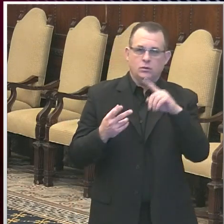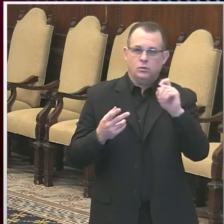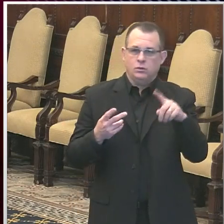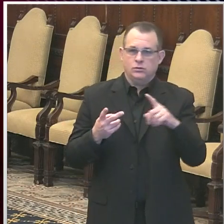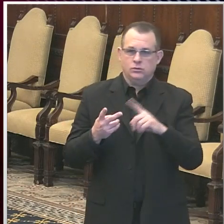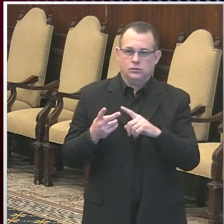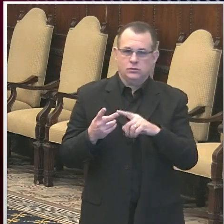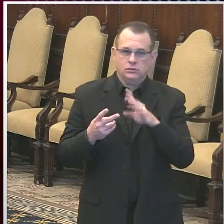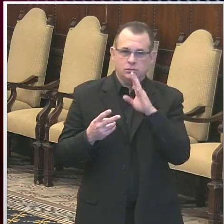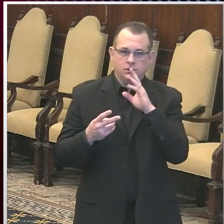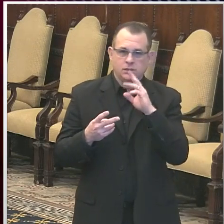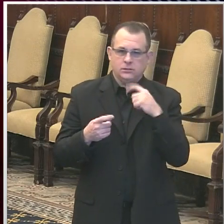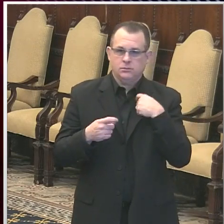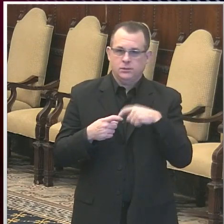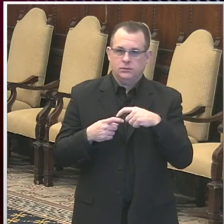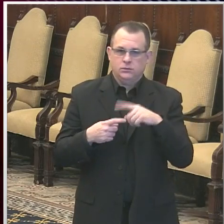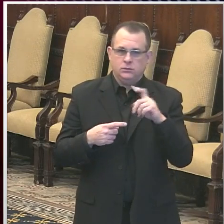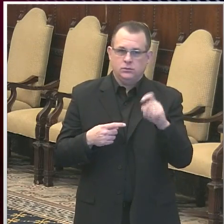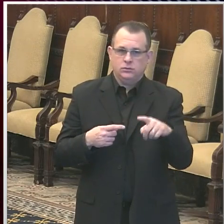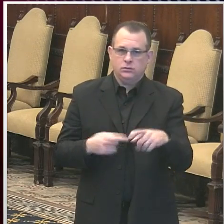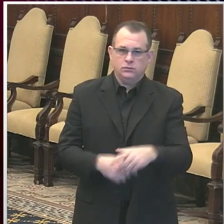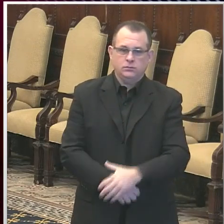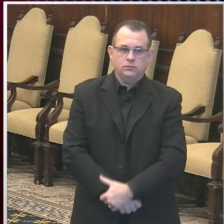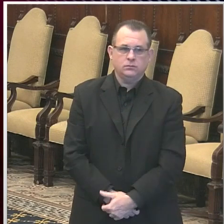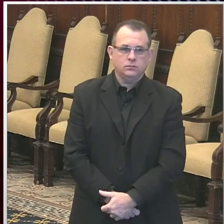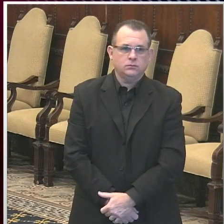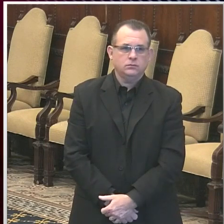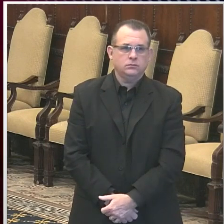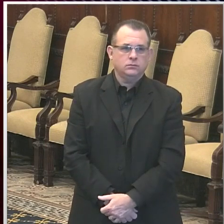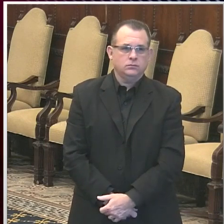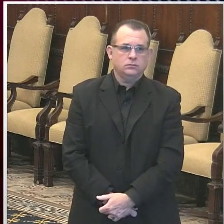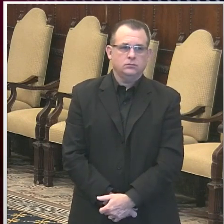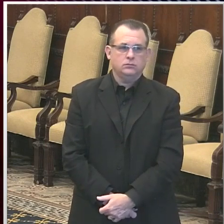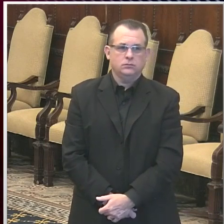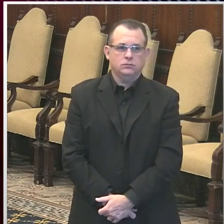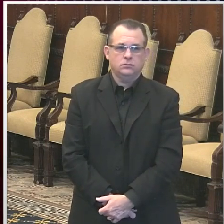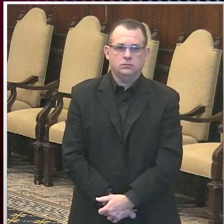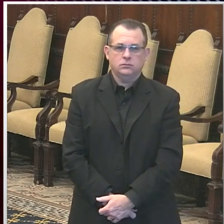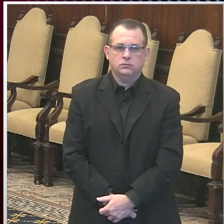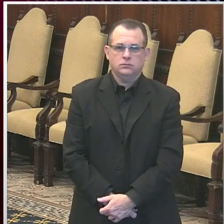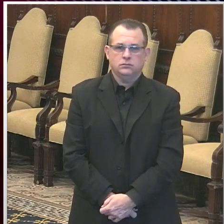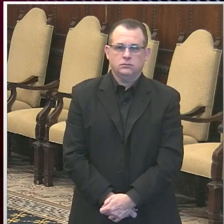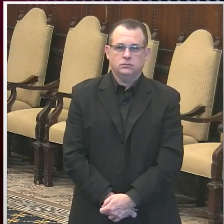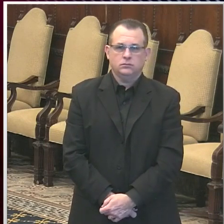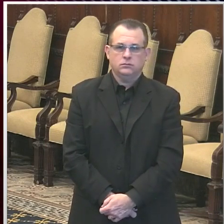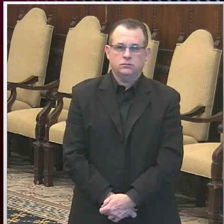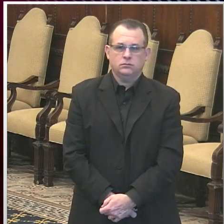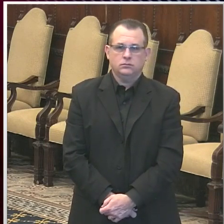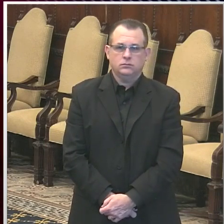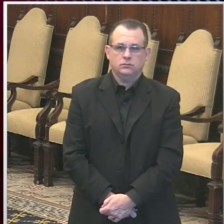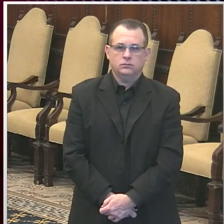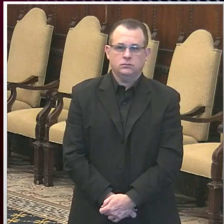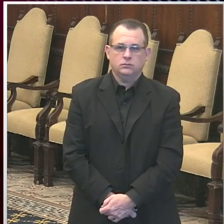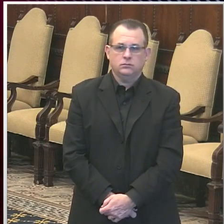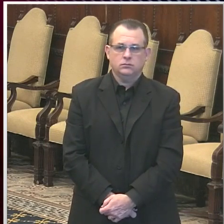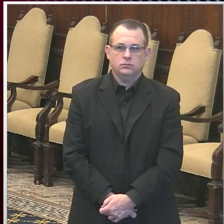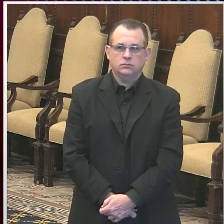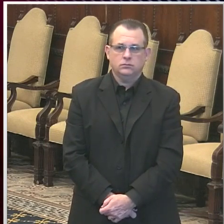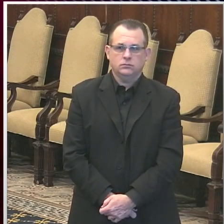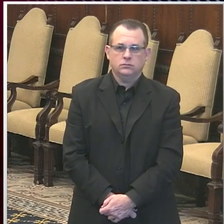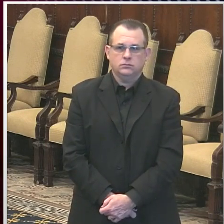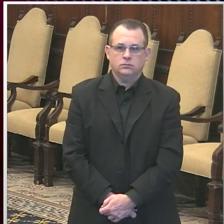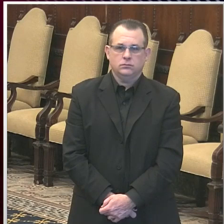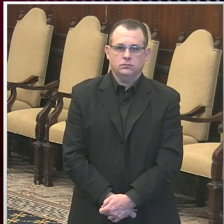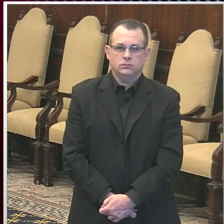es, ¿qué protocolos de seguridad está tomando la ciudad cerca de estos corredores comerciales o